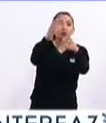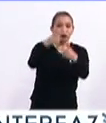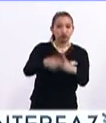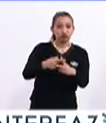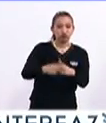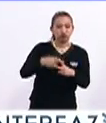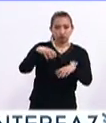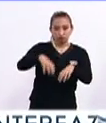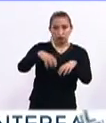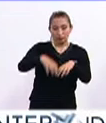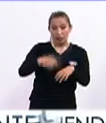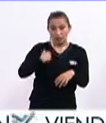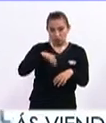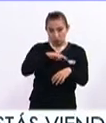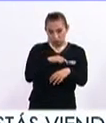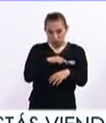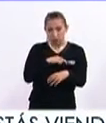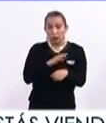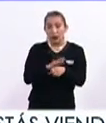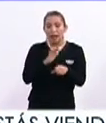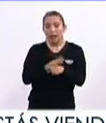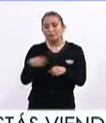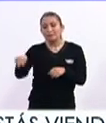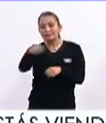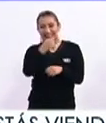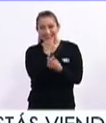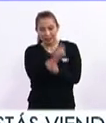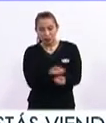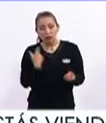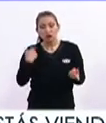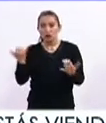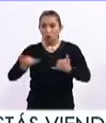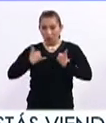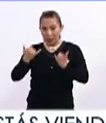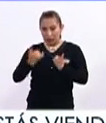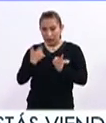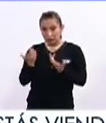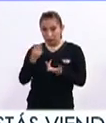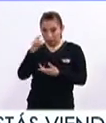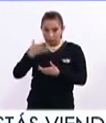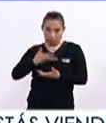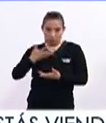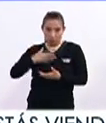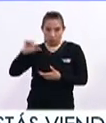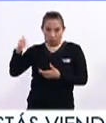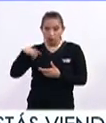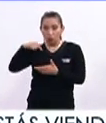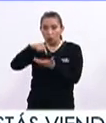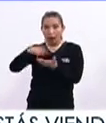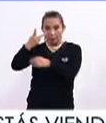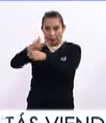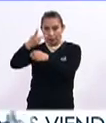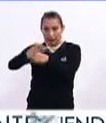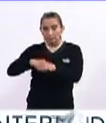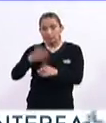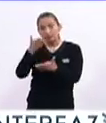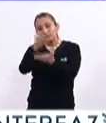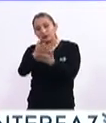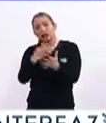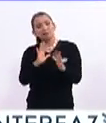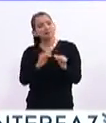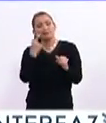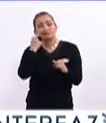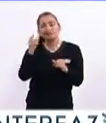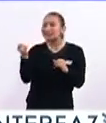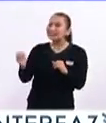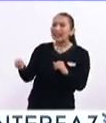instaladas. Lo que hacemos es platicar con los niños, los adolescentes, porque también tenemos estaciones en prepas. Les